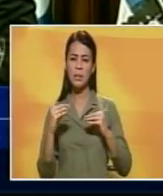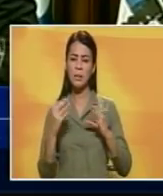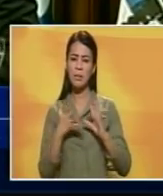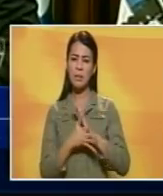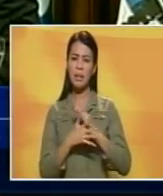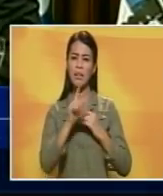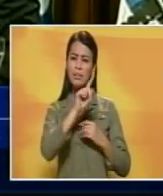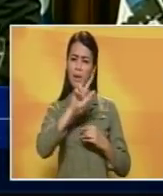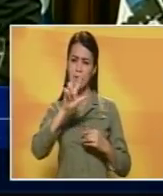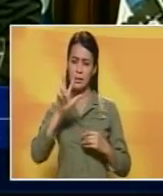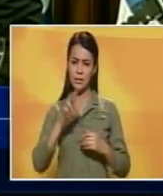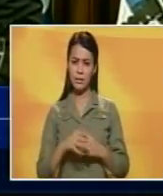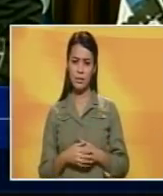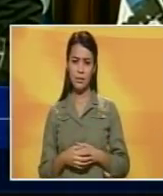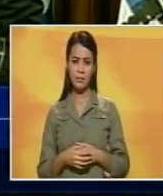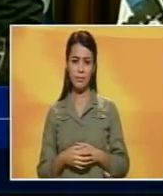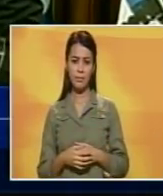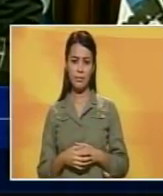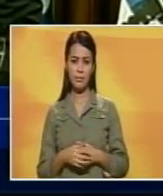13